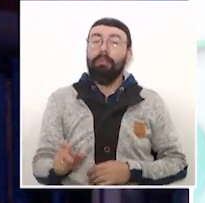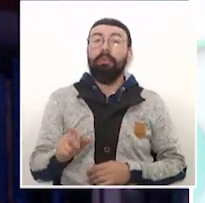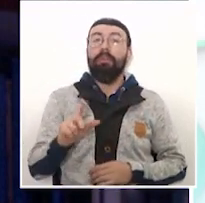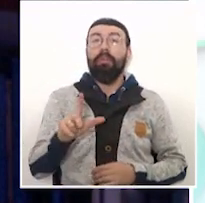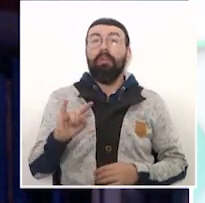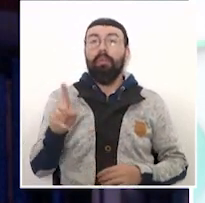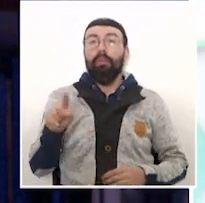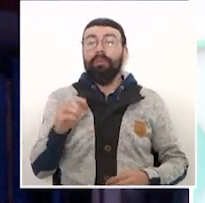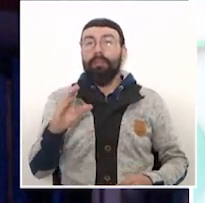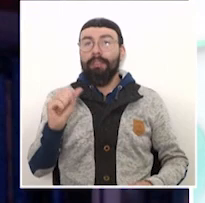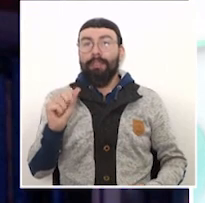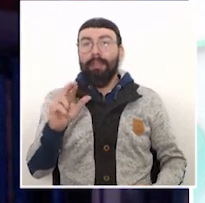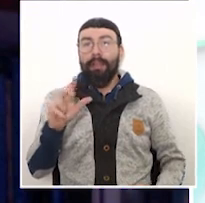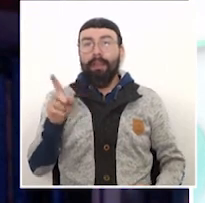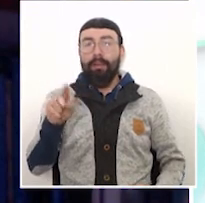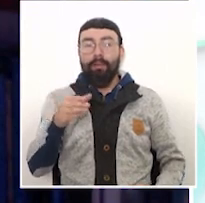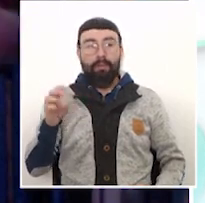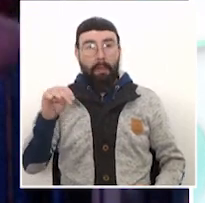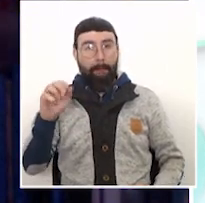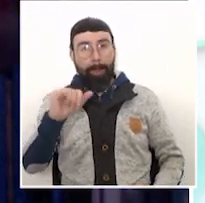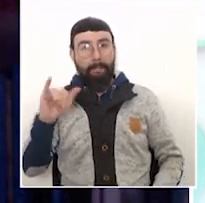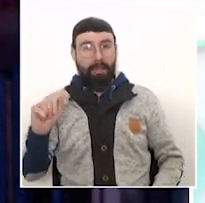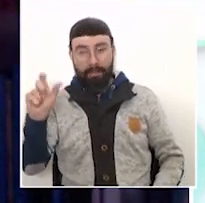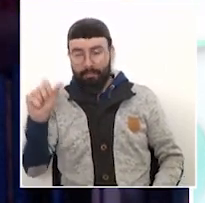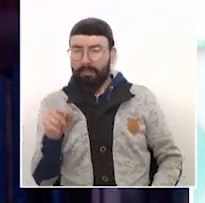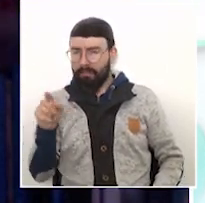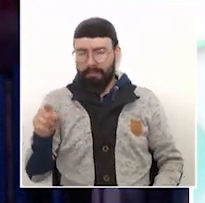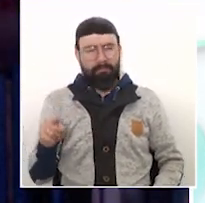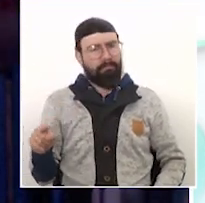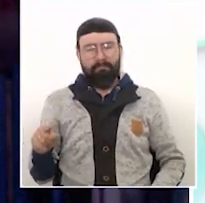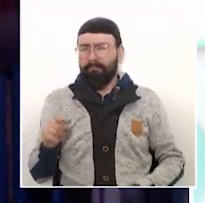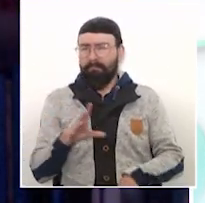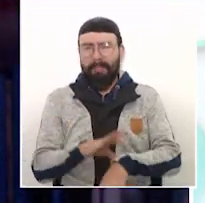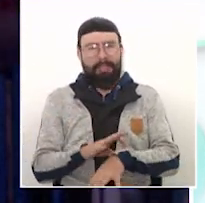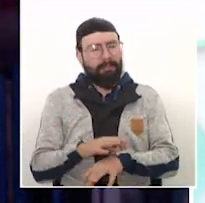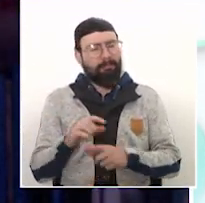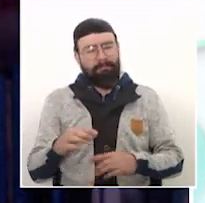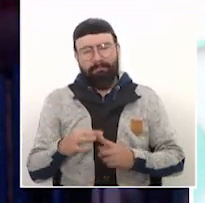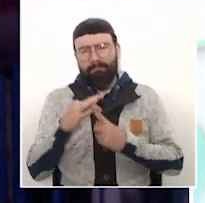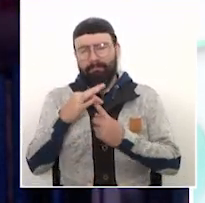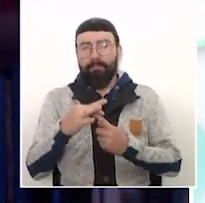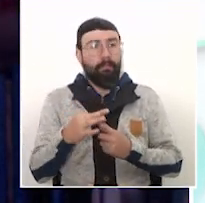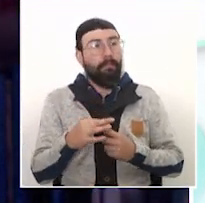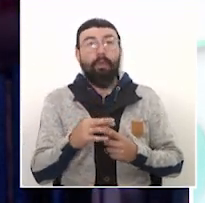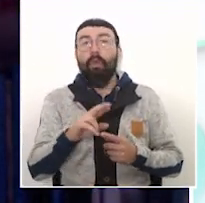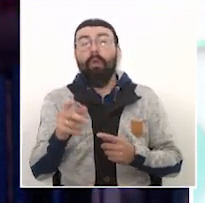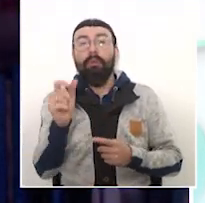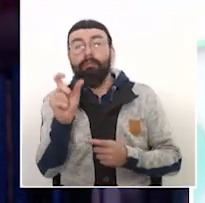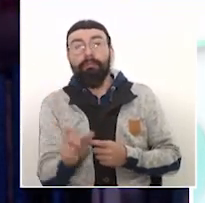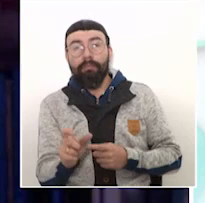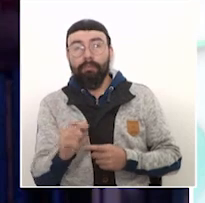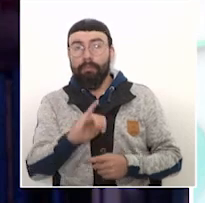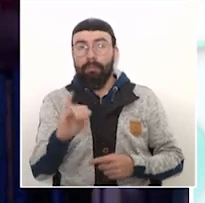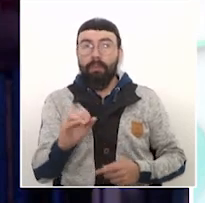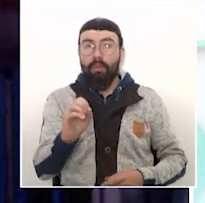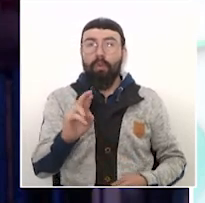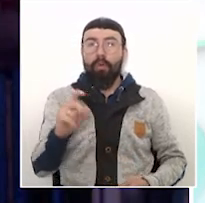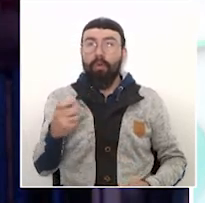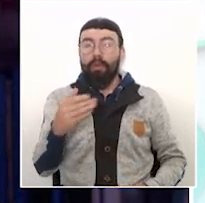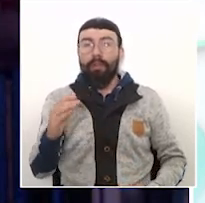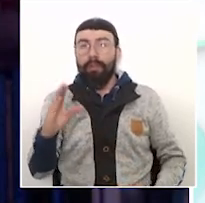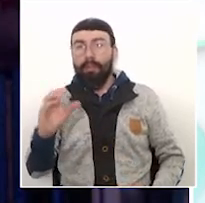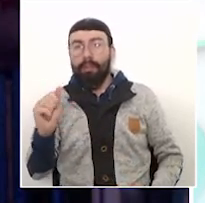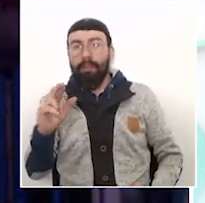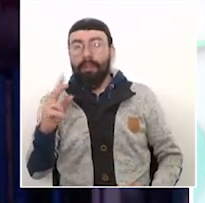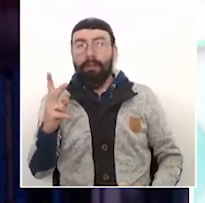Carlos Maya, gran médico también de la medicina holística o totalizante. Medellín tengo un gran amigo que es el doctor Jorge Carvajal, que tú lo conoces, el doctor